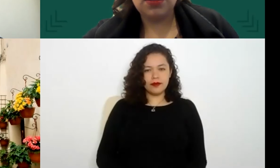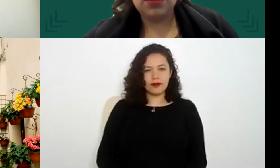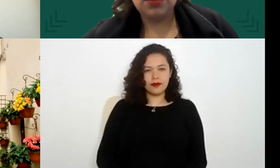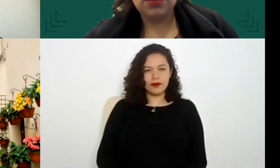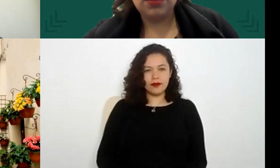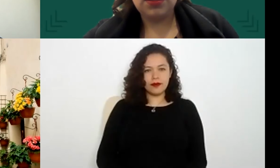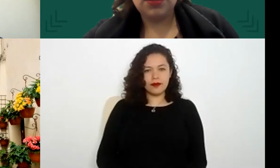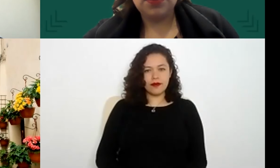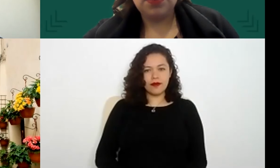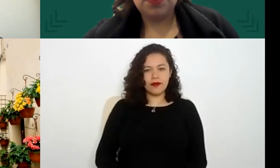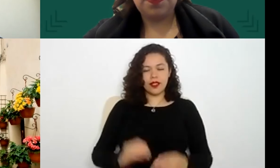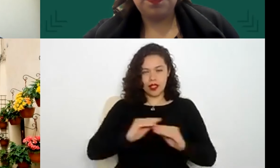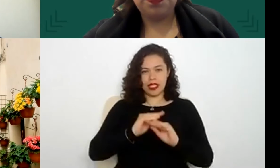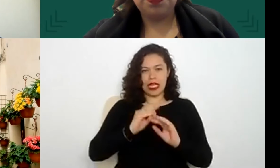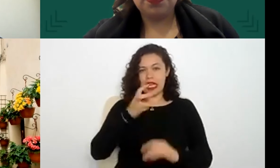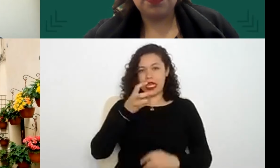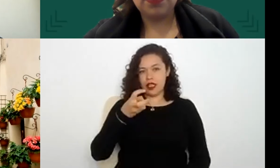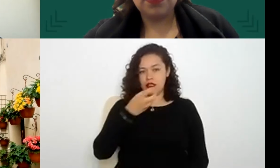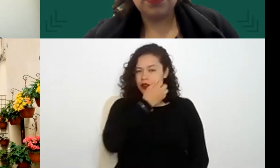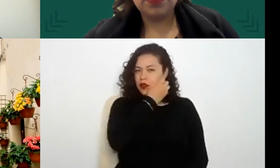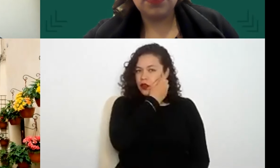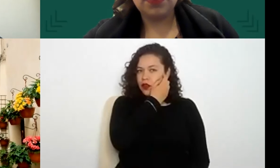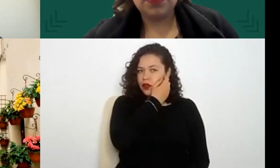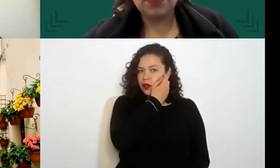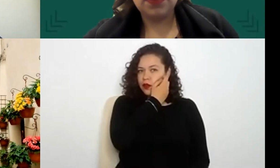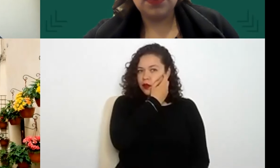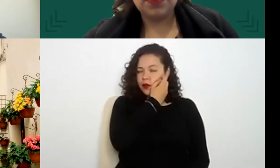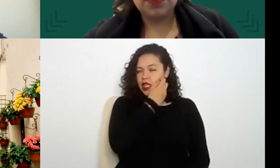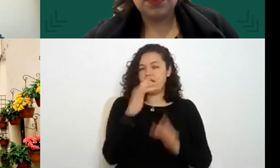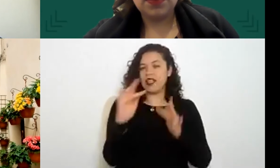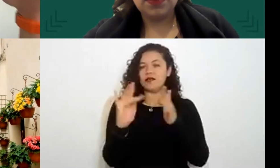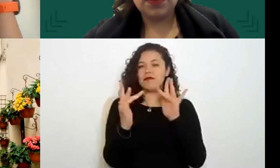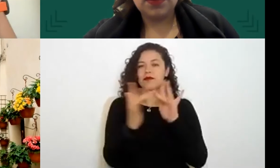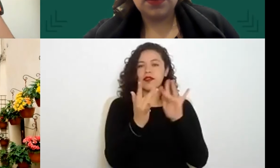Y en redes, ¿cómo nos encuentran?